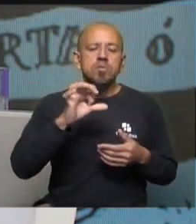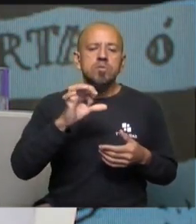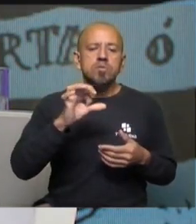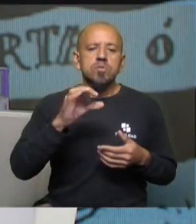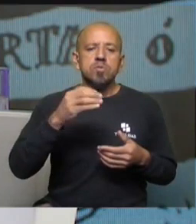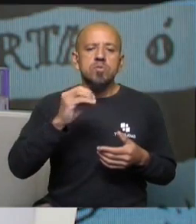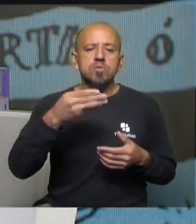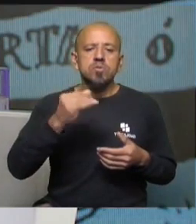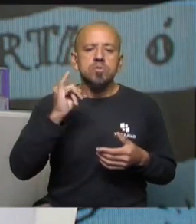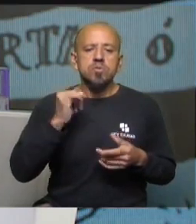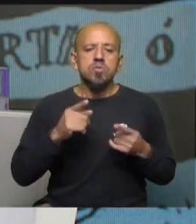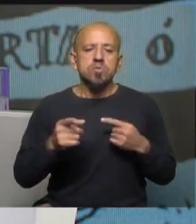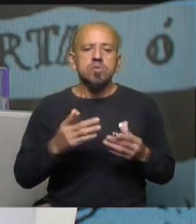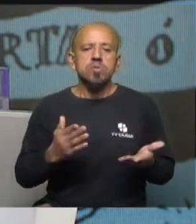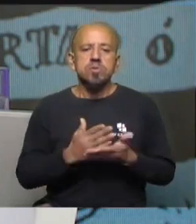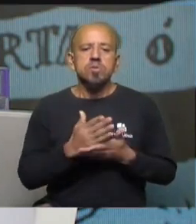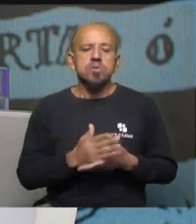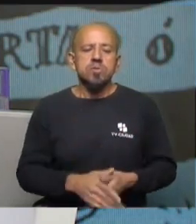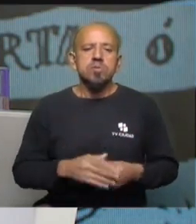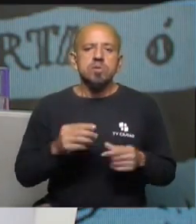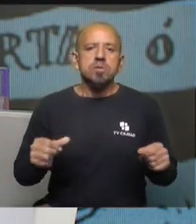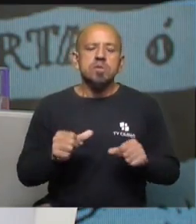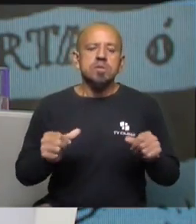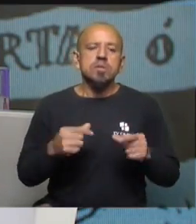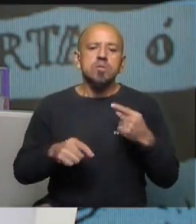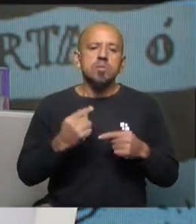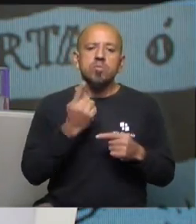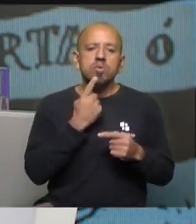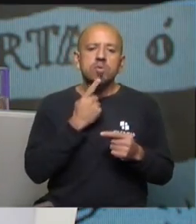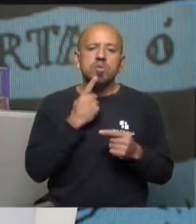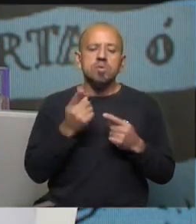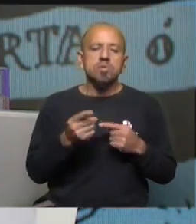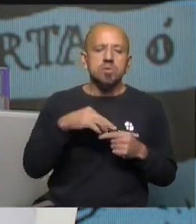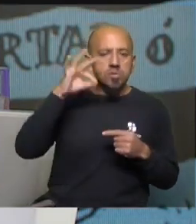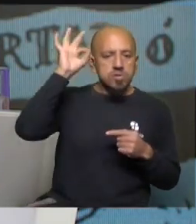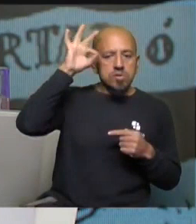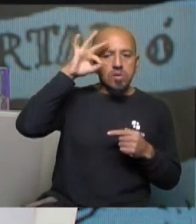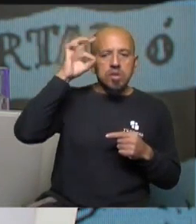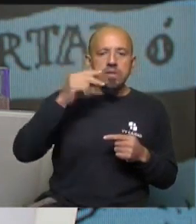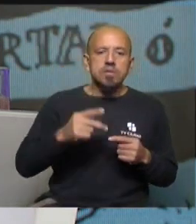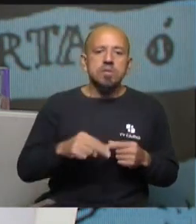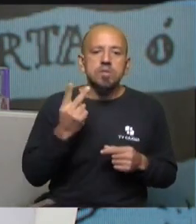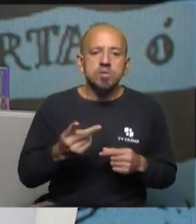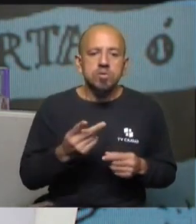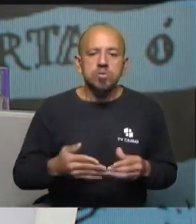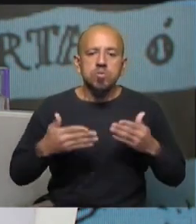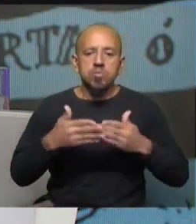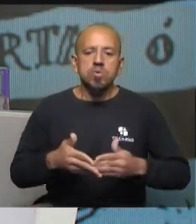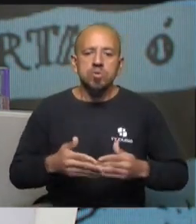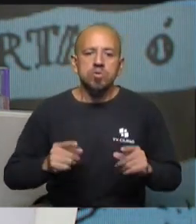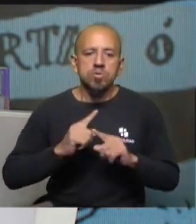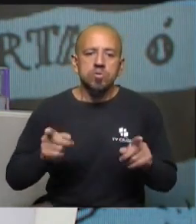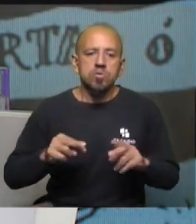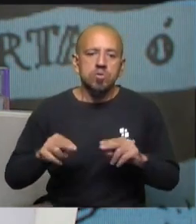barrio y permanentemente está siendo diplomacia este por qué lo que le convenía los ingleses que hubiera dos puertos que no fueran de la misma nación